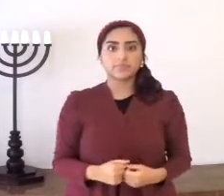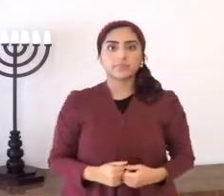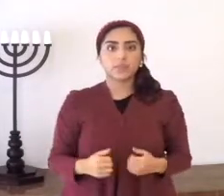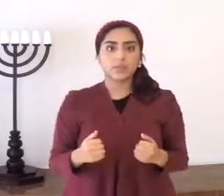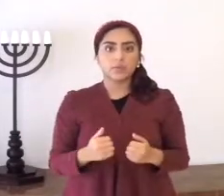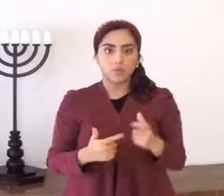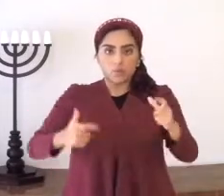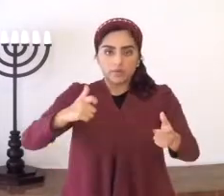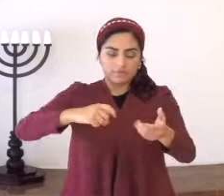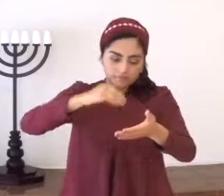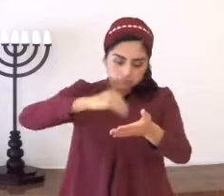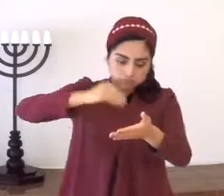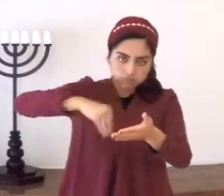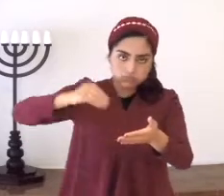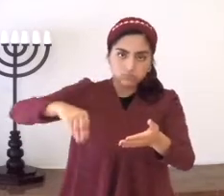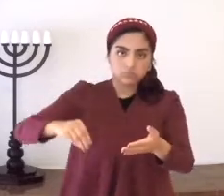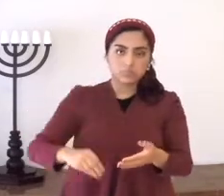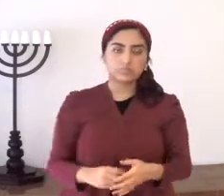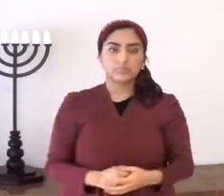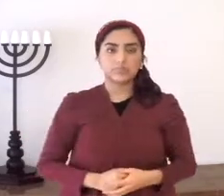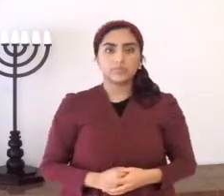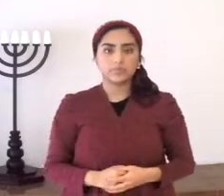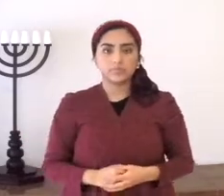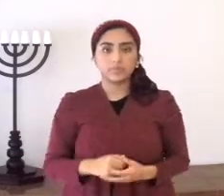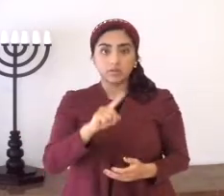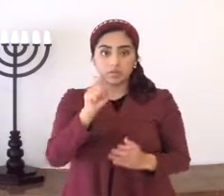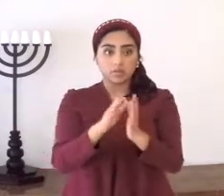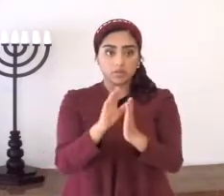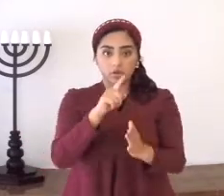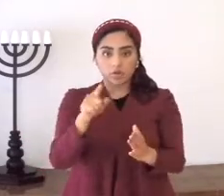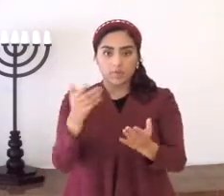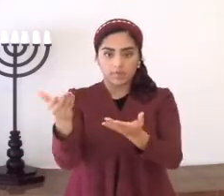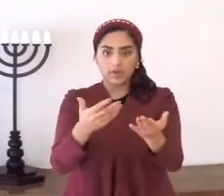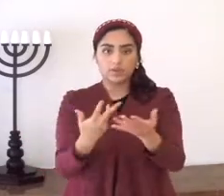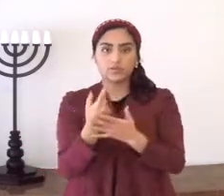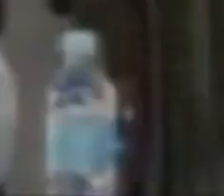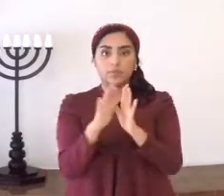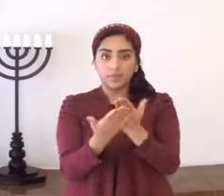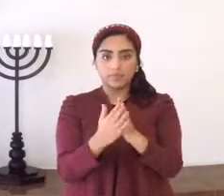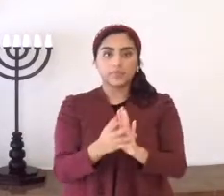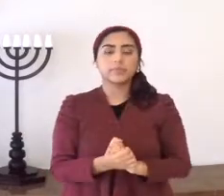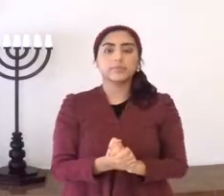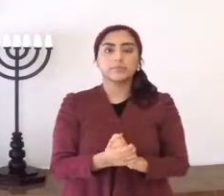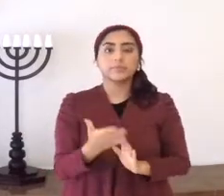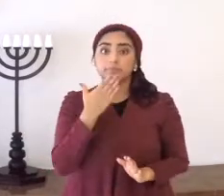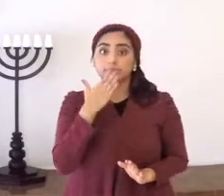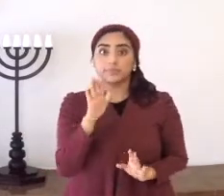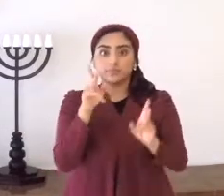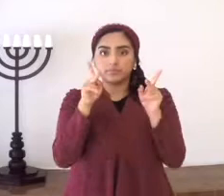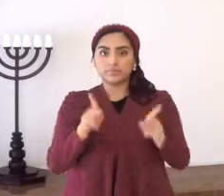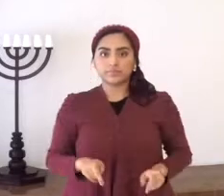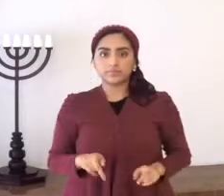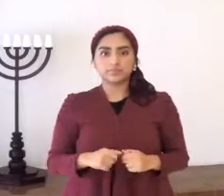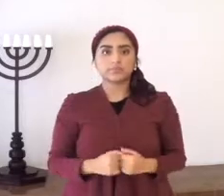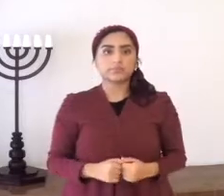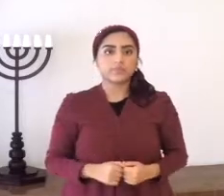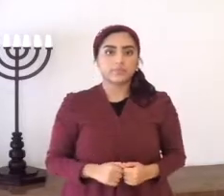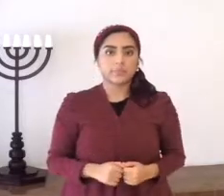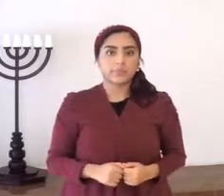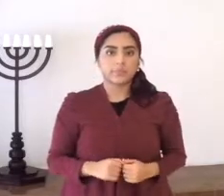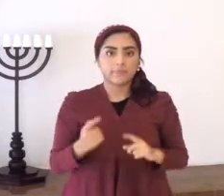Ahora, anoten esto, por favor, con letra muy grande. Por eso te pedí que, por favor, trajeras una libreta grande o nueva.